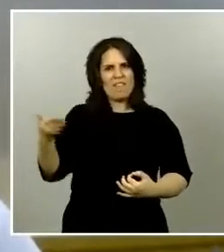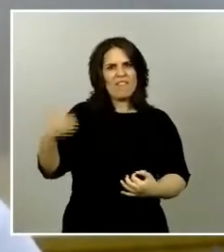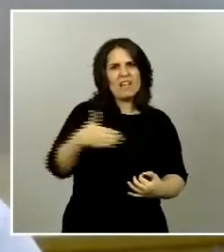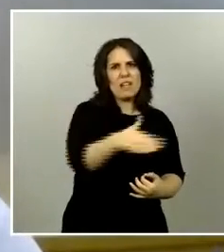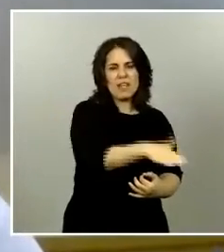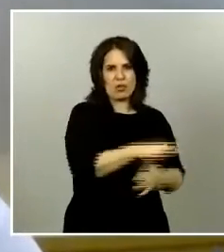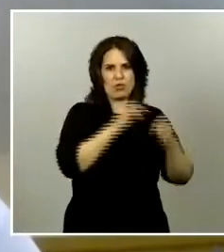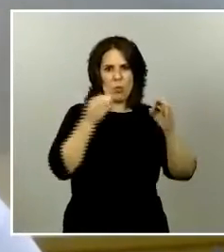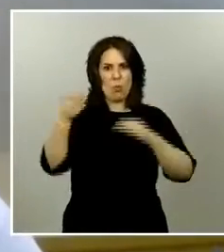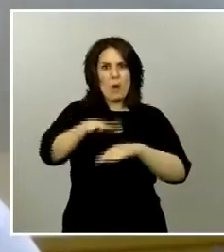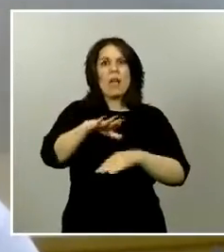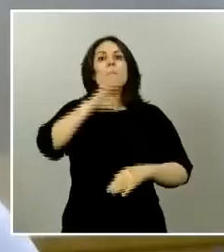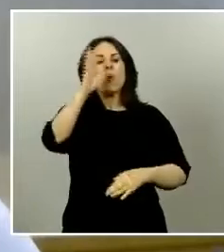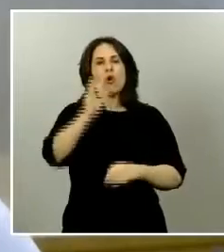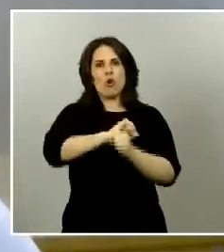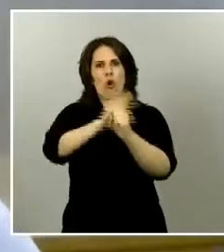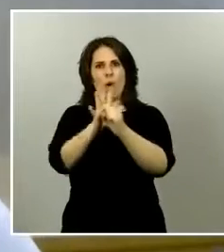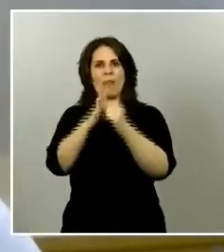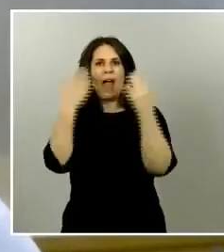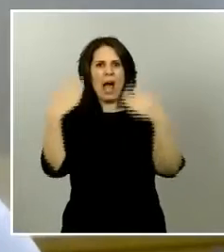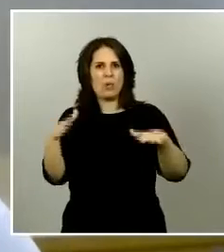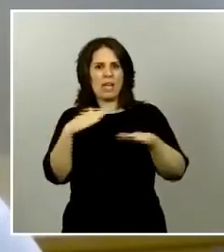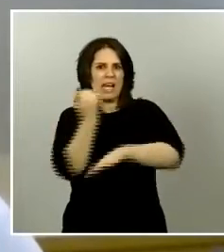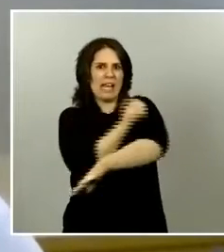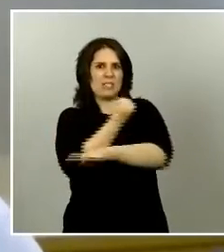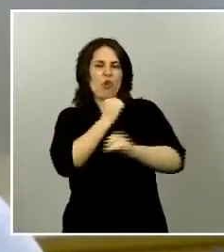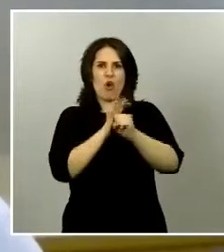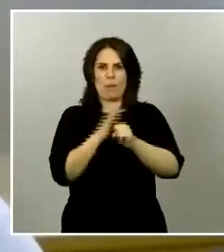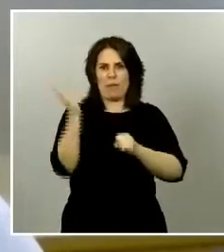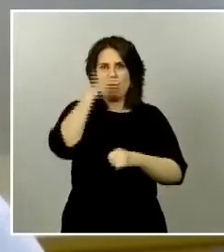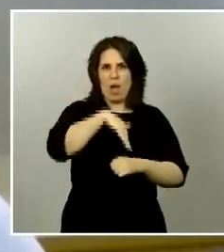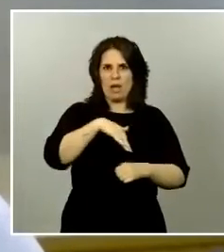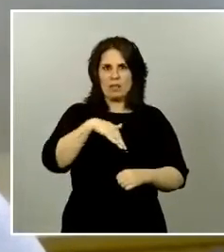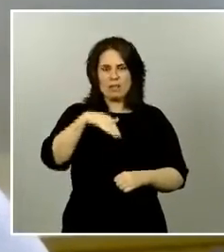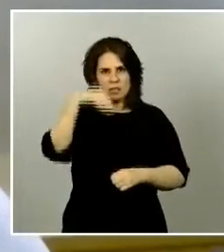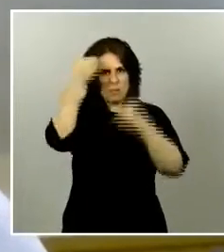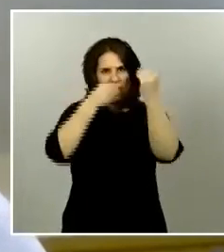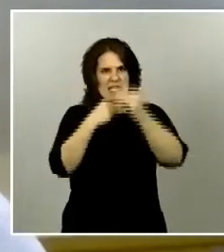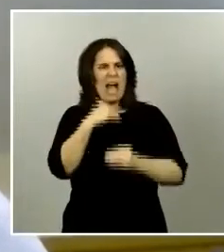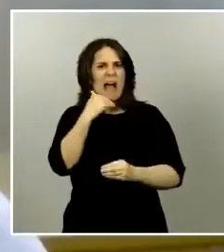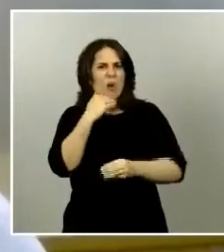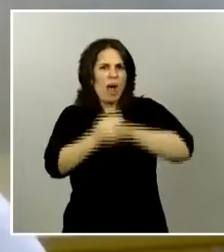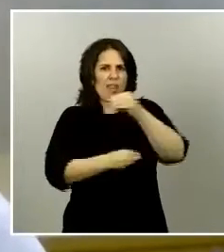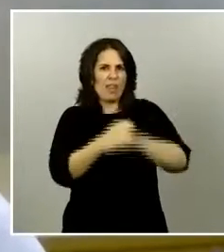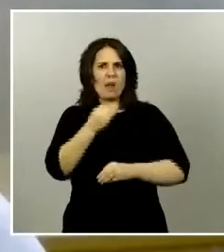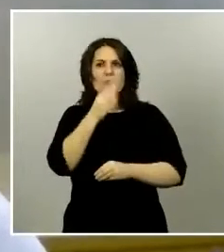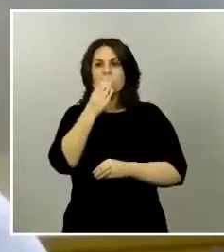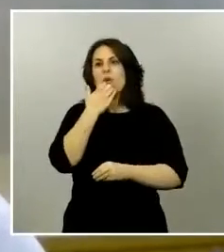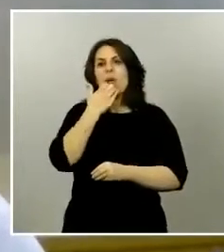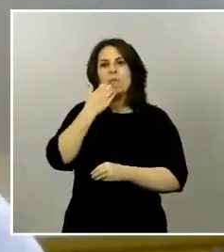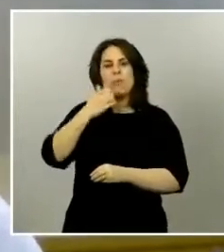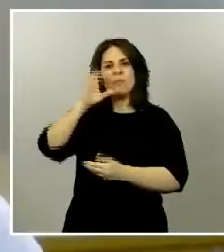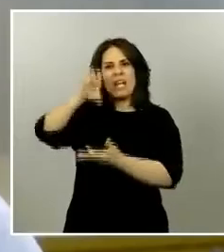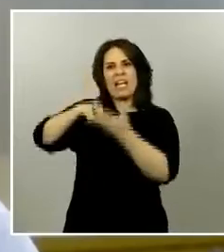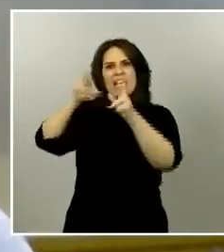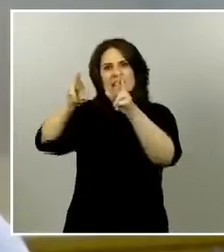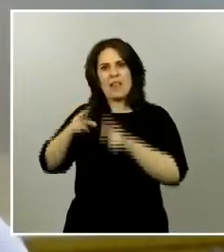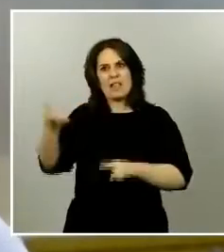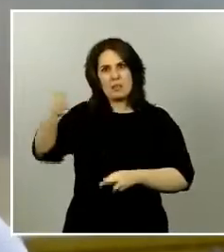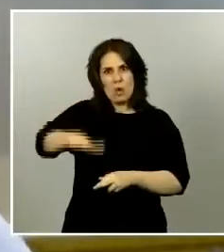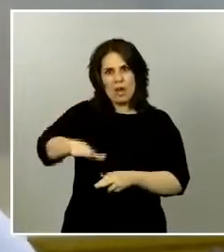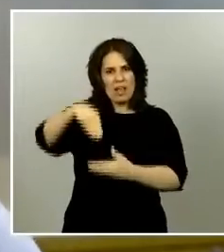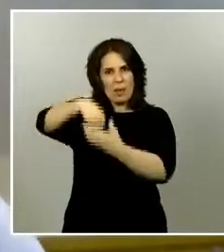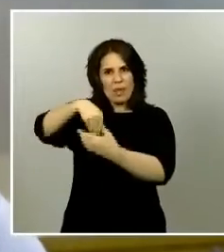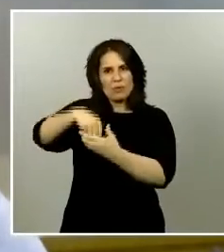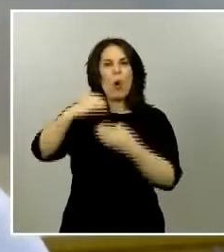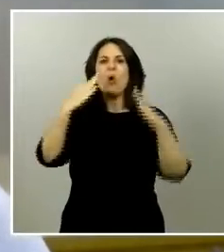haber fallecido por la COVID-19 y que no estén registrados? ¿Tienen ustedes algún tipo de cálculo? ¿Se piensa hacer algo para incluir en los fallecidos